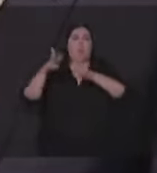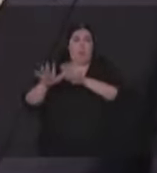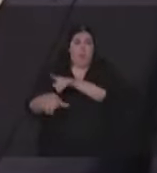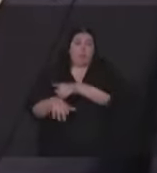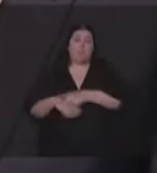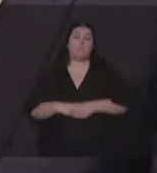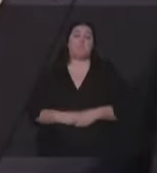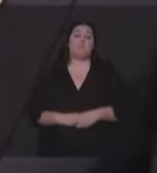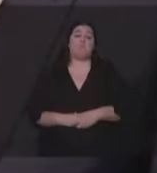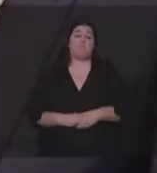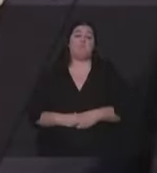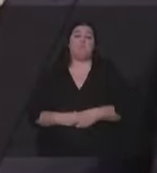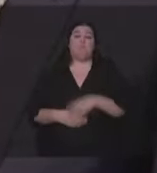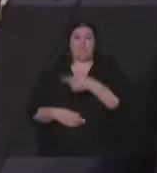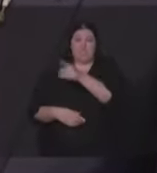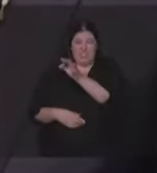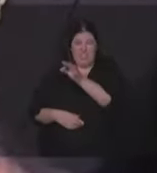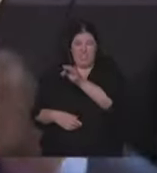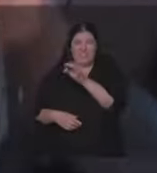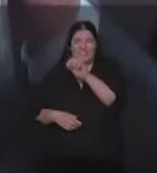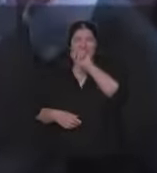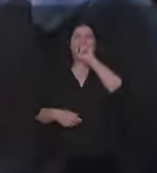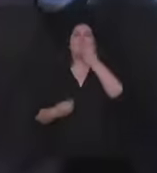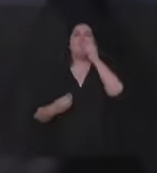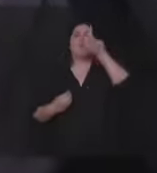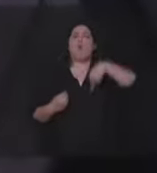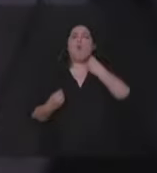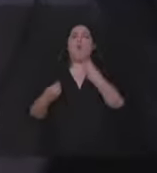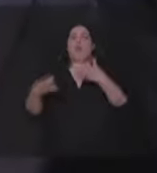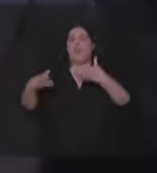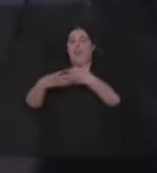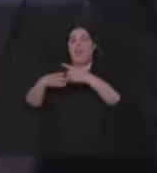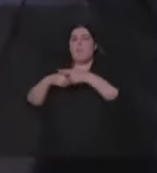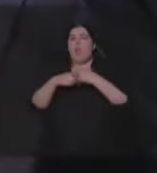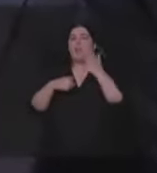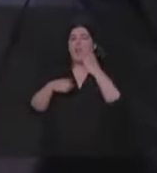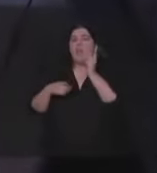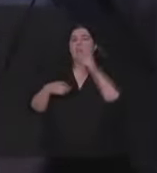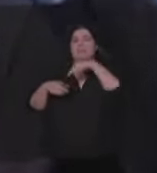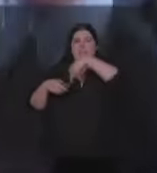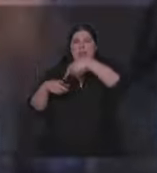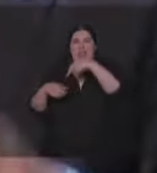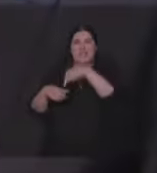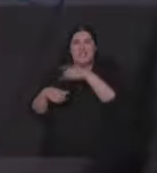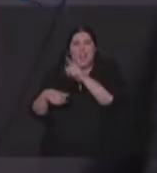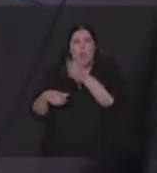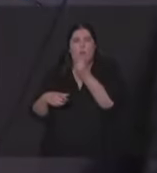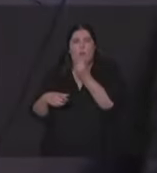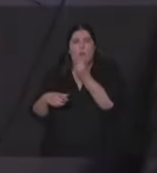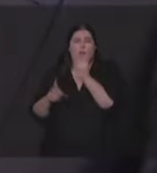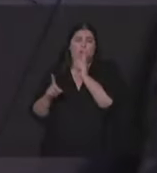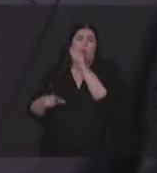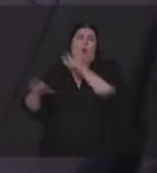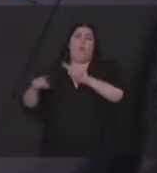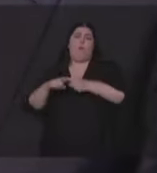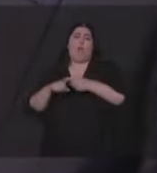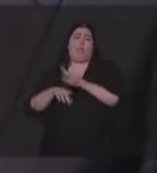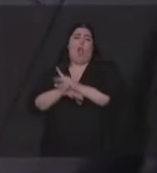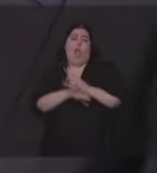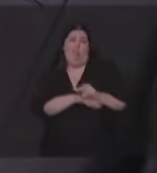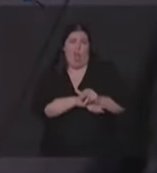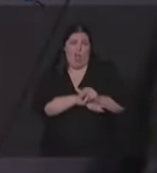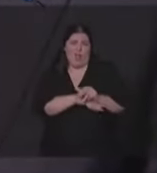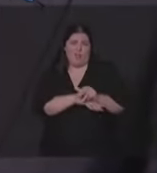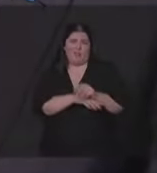convocatoria sabes de qué se compone la casta la casta se compone de los políticos Ladrones Los que hacen cosas en contra de la